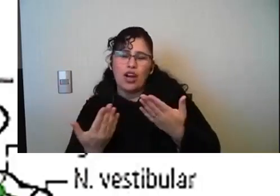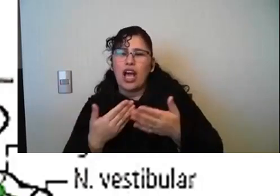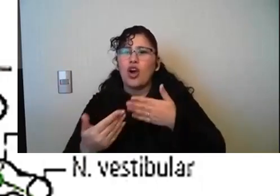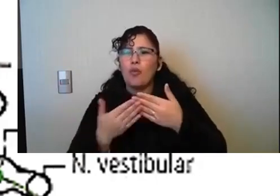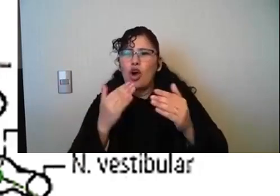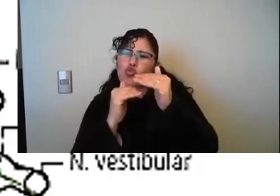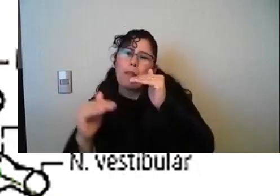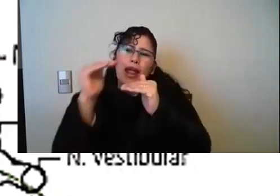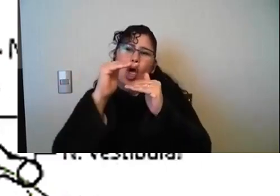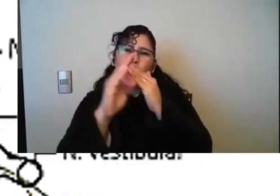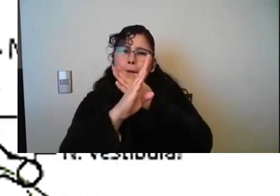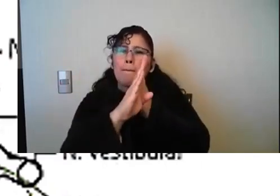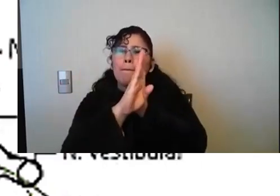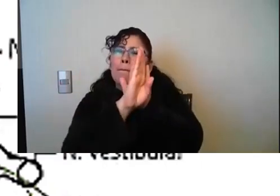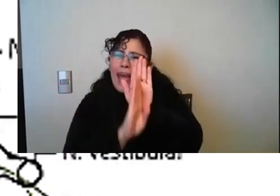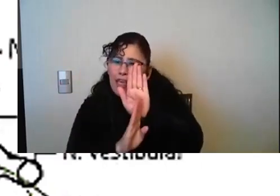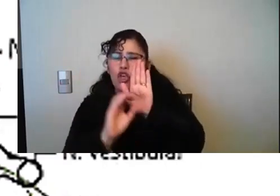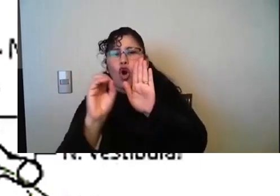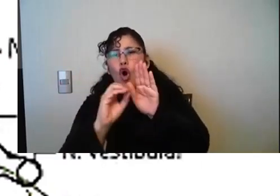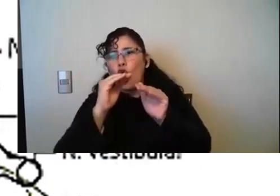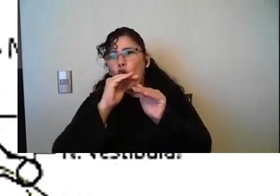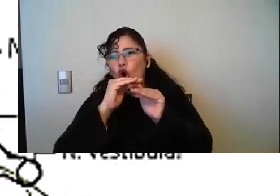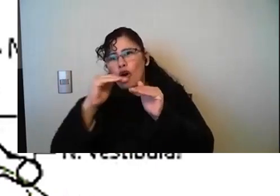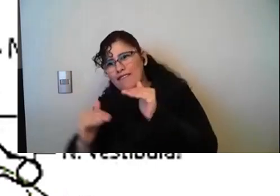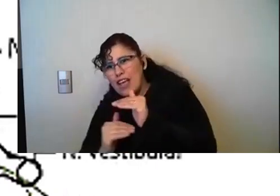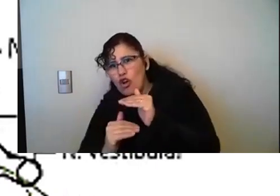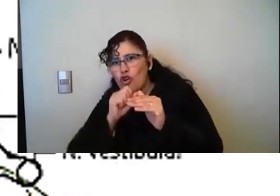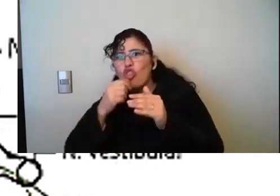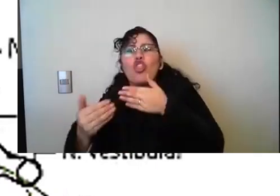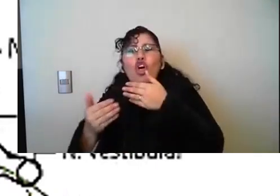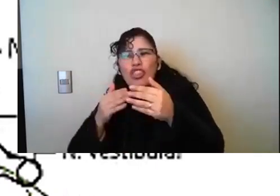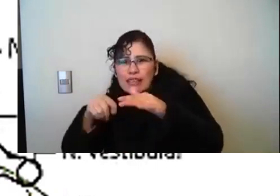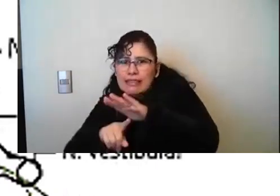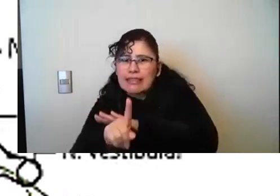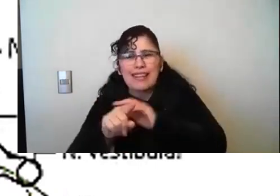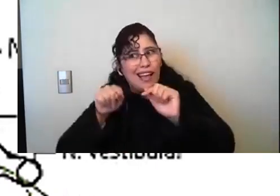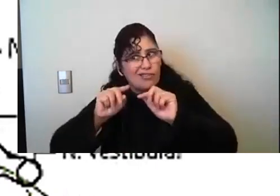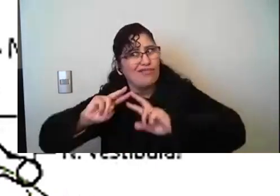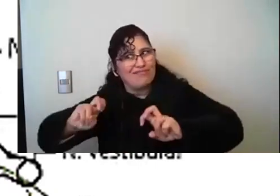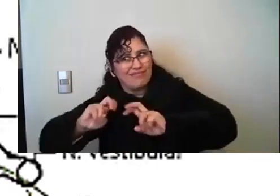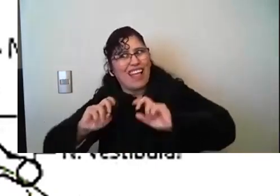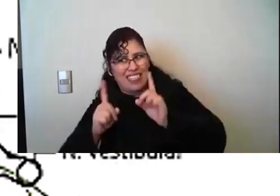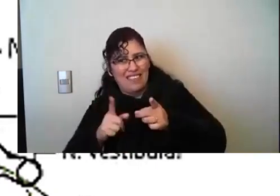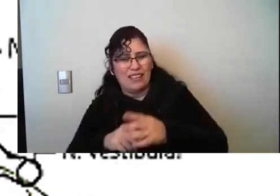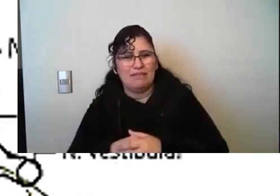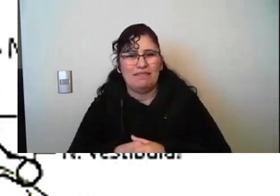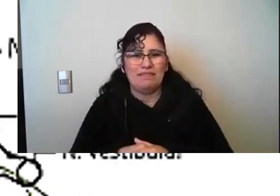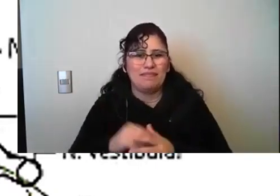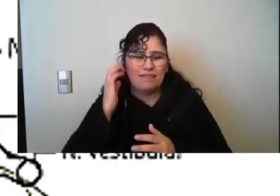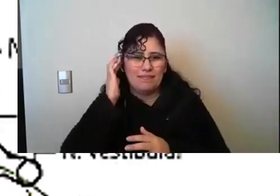o medio, perdón, superior, medio o inferior. Ahí hay un elemento.